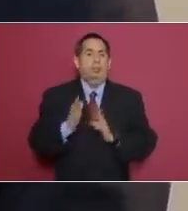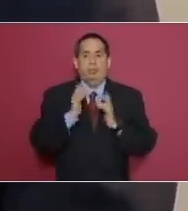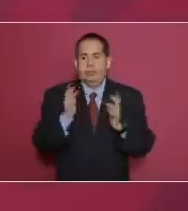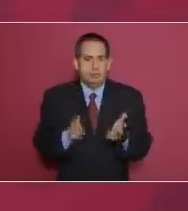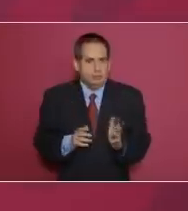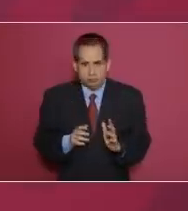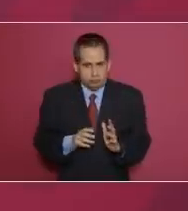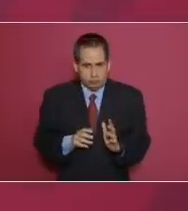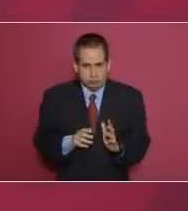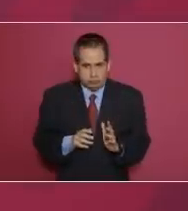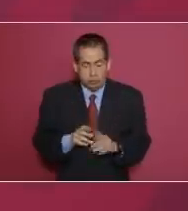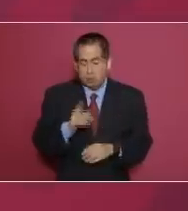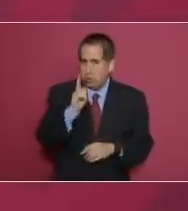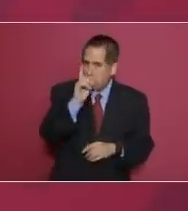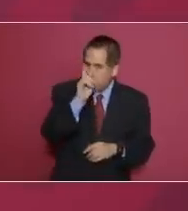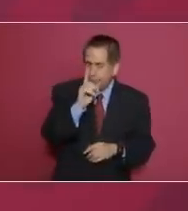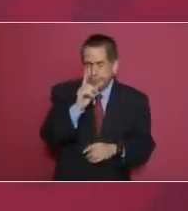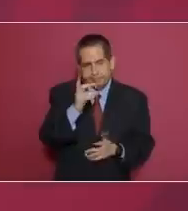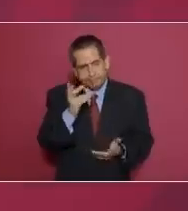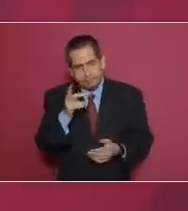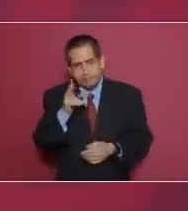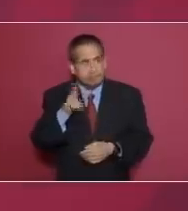Hay una realidad.